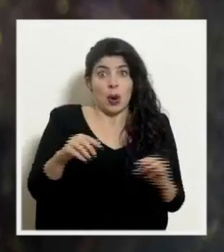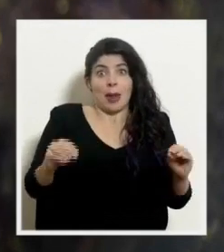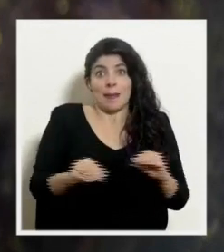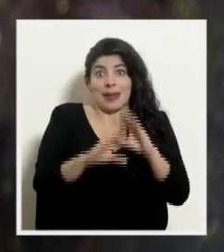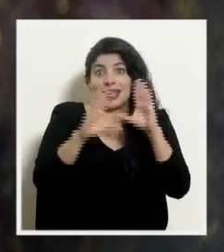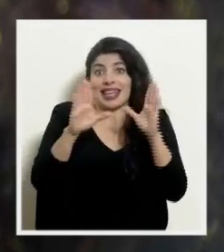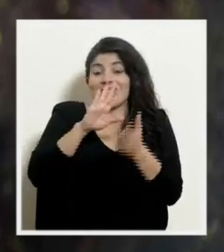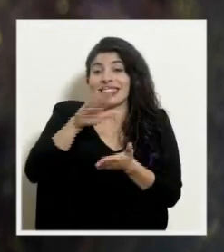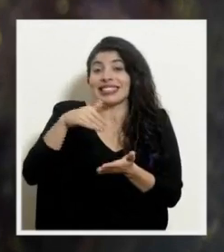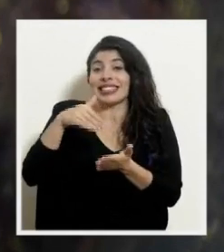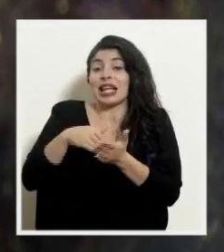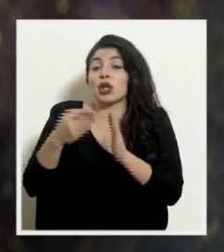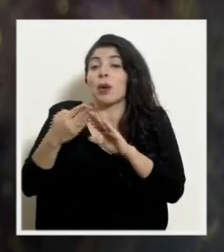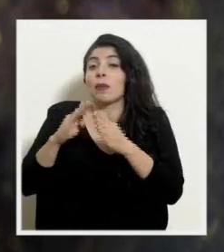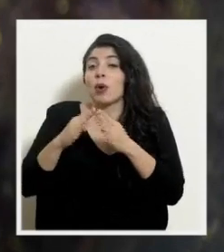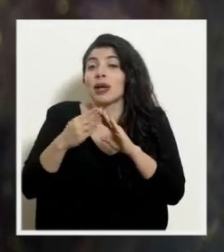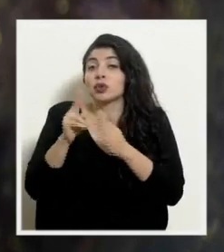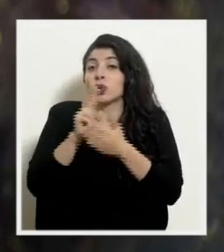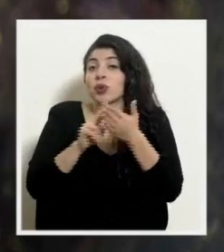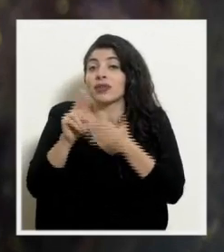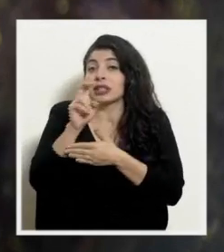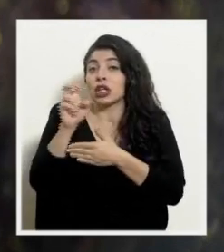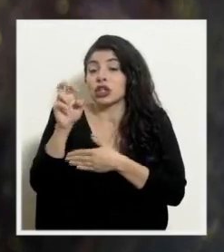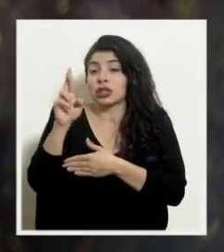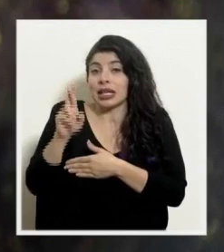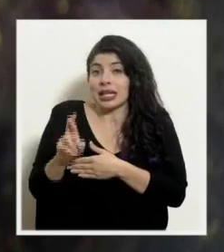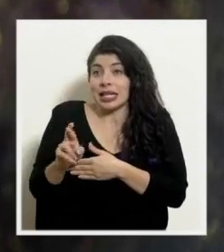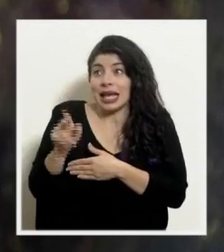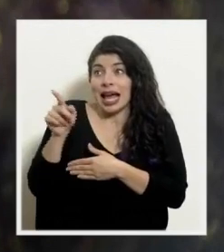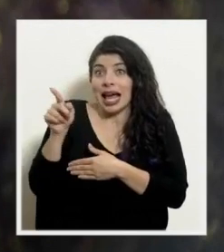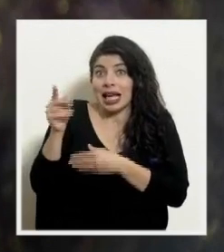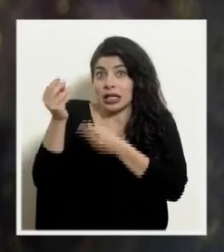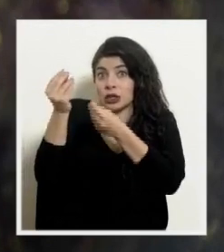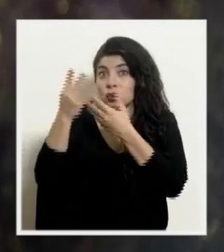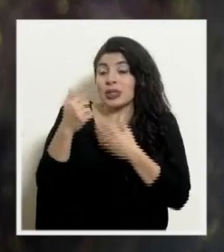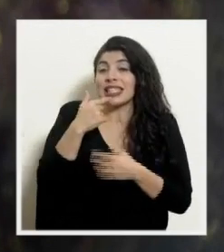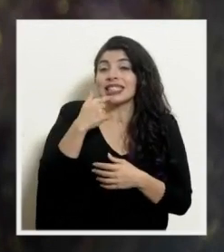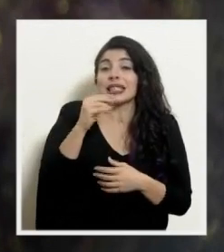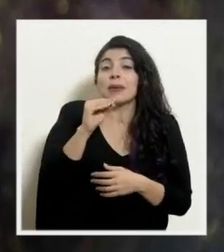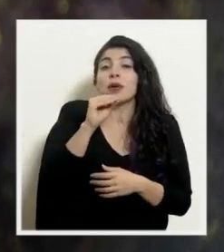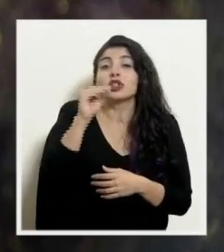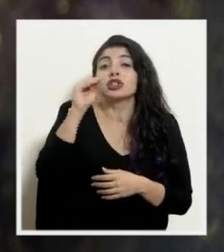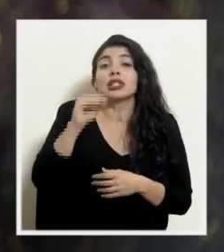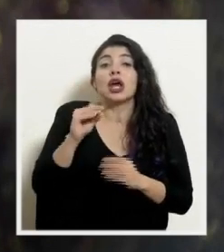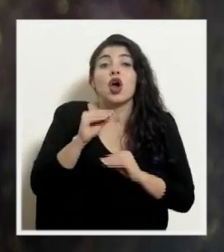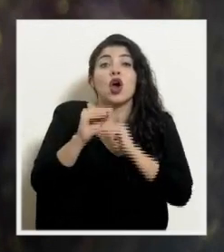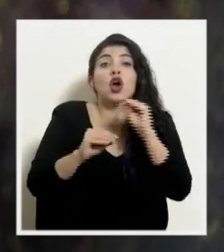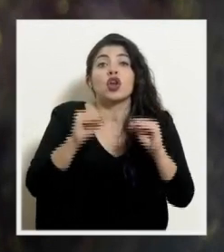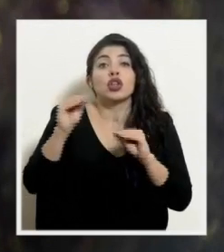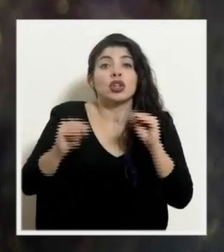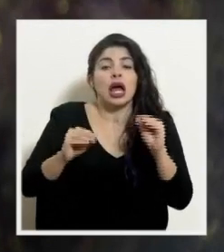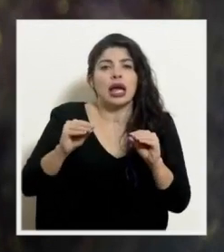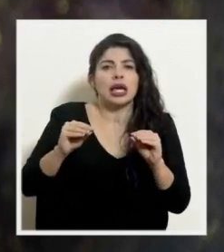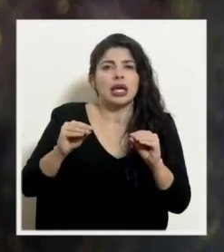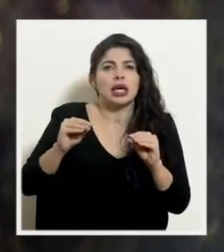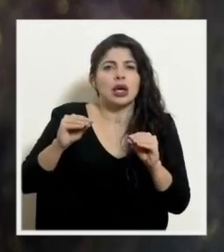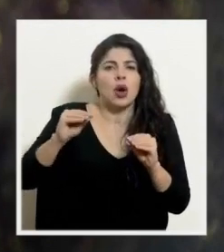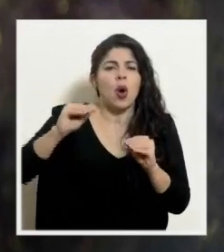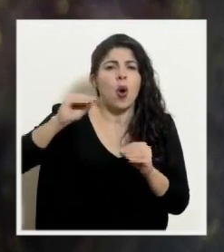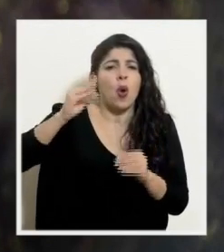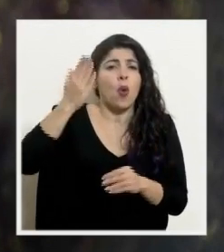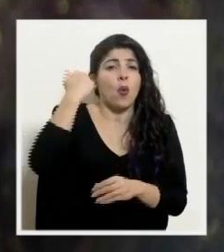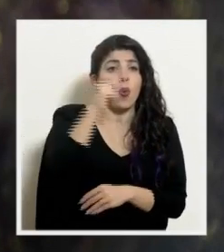el Centro de Población de la Universidad de Costa Rica anunció que la tasa de contagio cayó vigorosamente